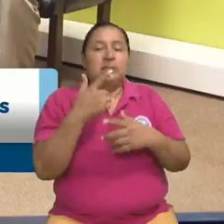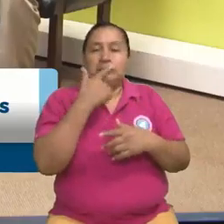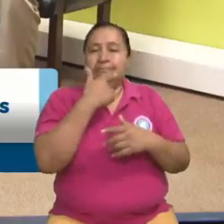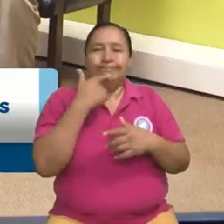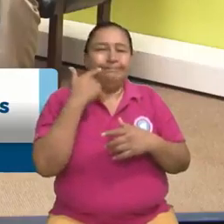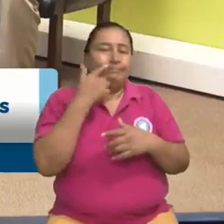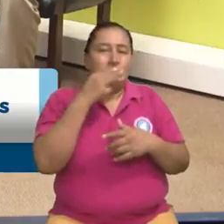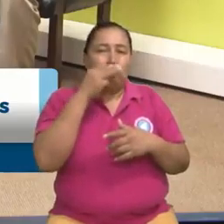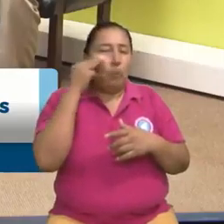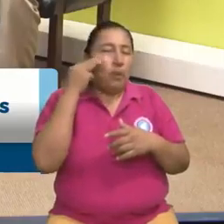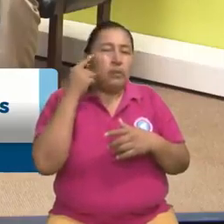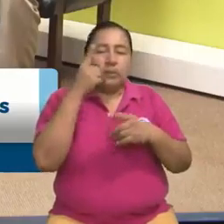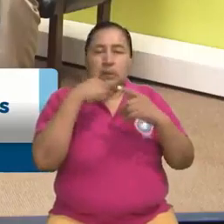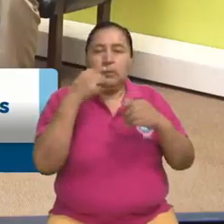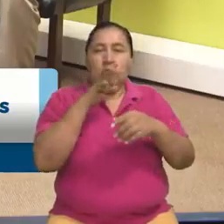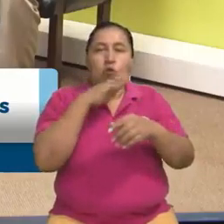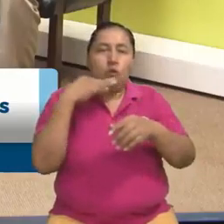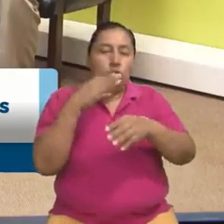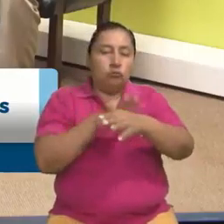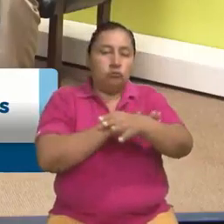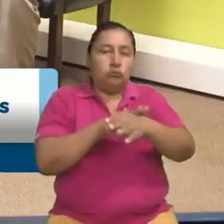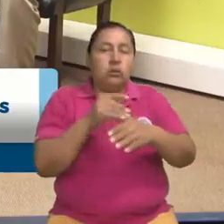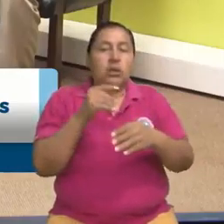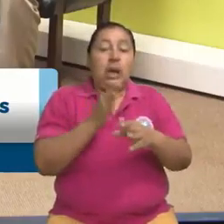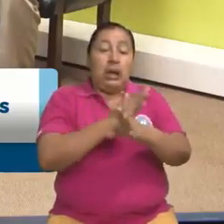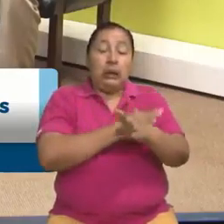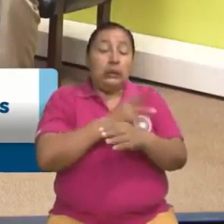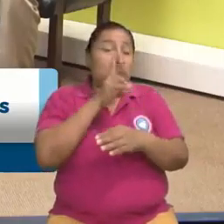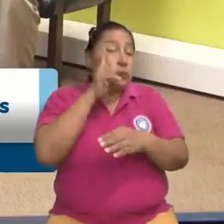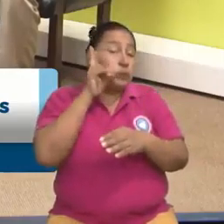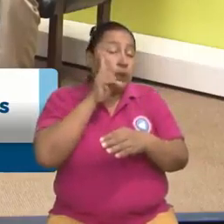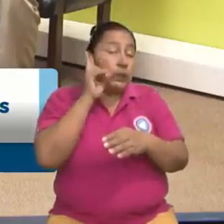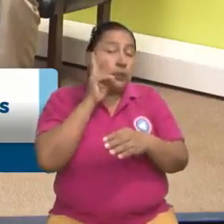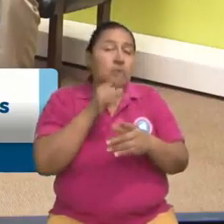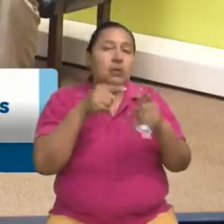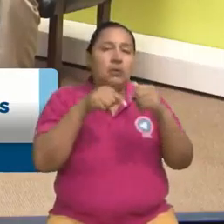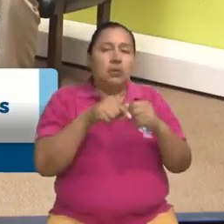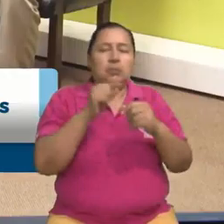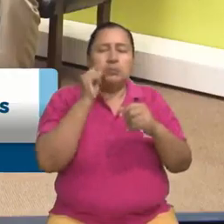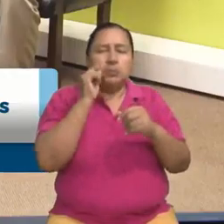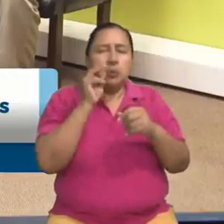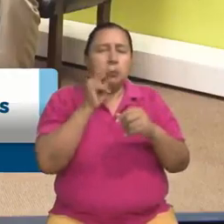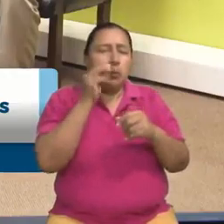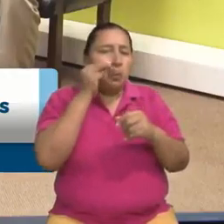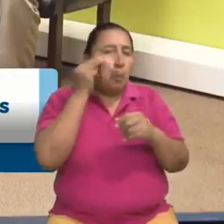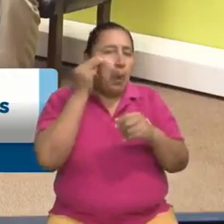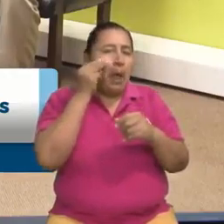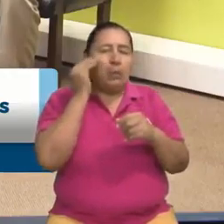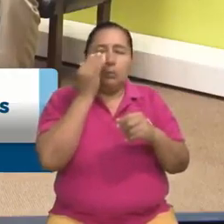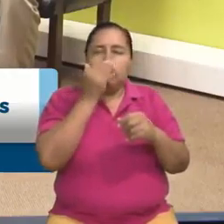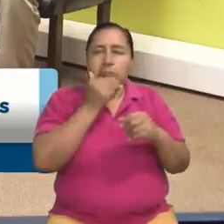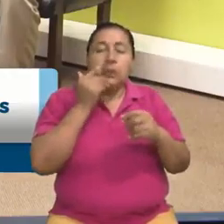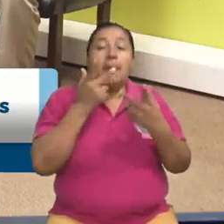bebé. Estaba rosadito, ahora se va poniendo un poquito morado. Pero la principal creo que